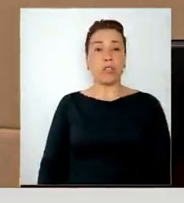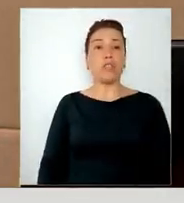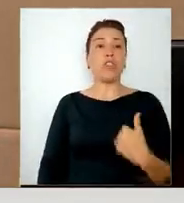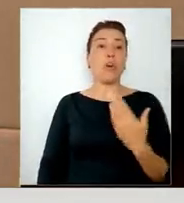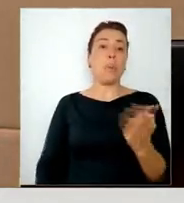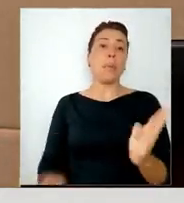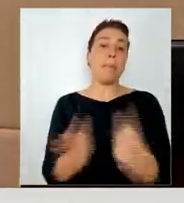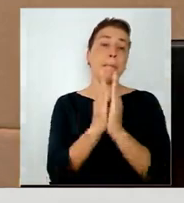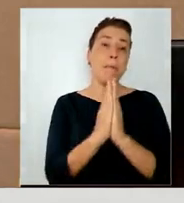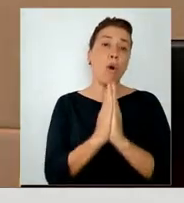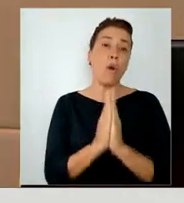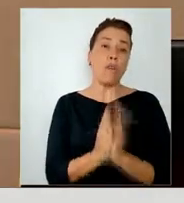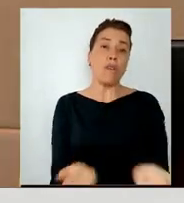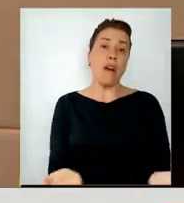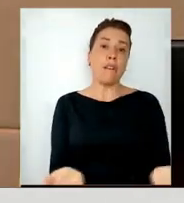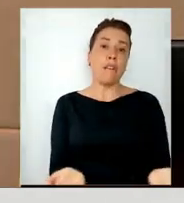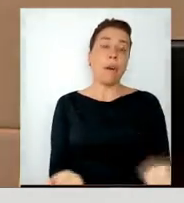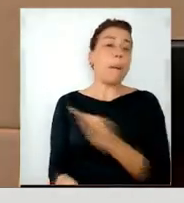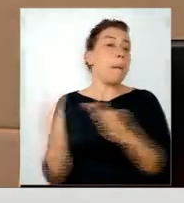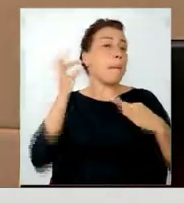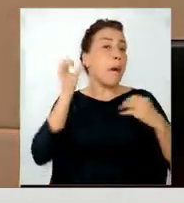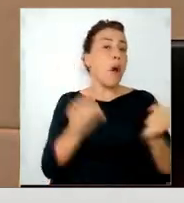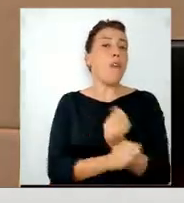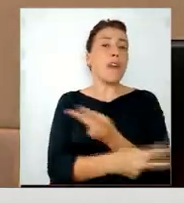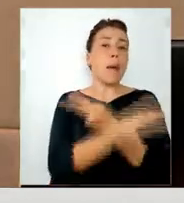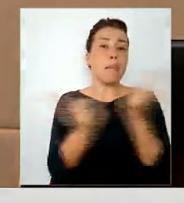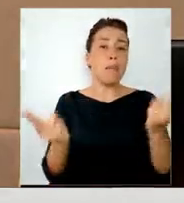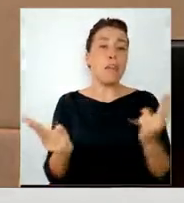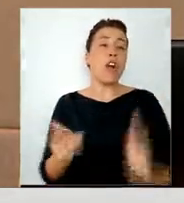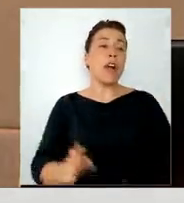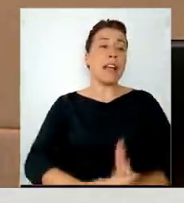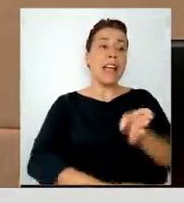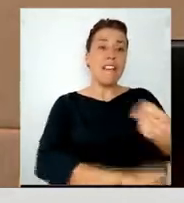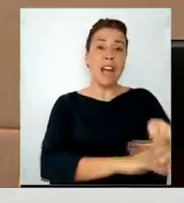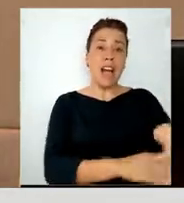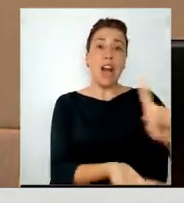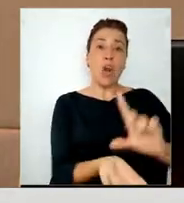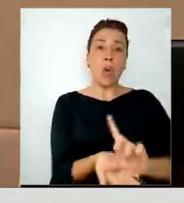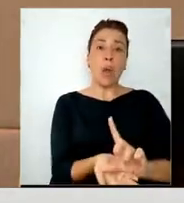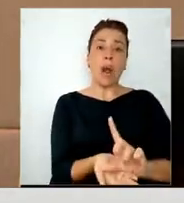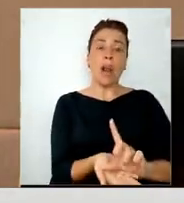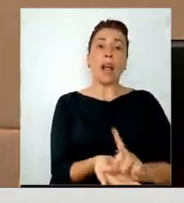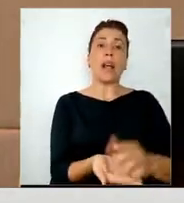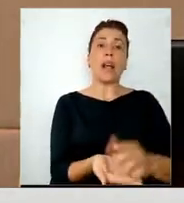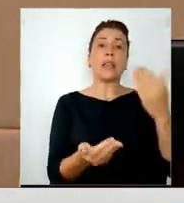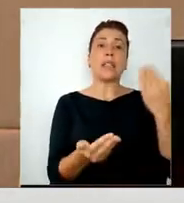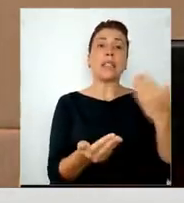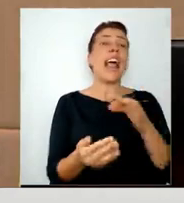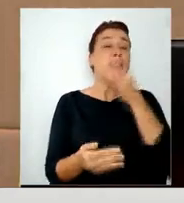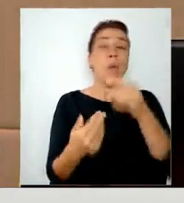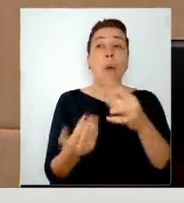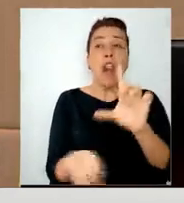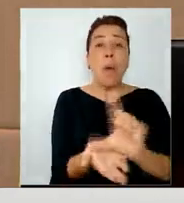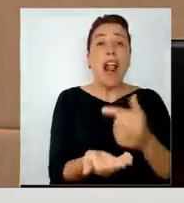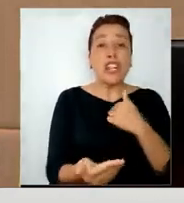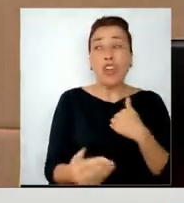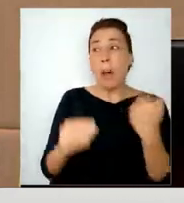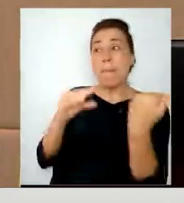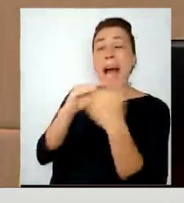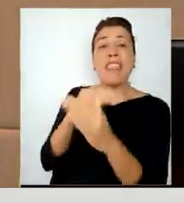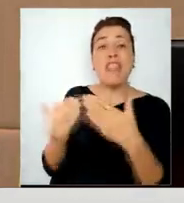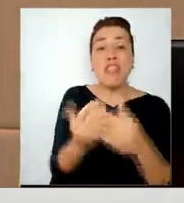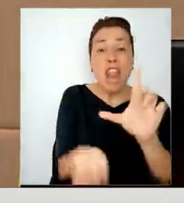intermedio a la ministra de Obras Públicas que se haga presente en ese lugar le hemos enviado hasta la ubicación personalmente se le ha enviado y que no